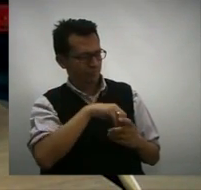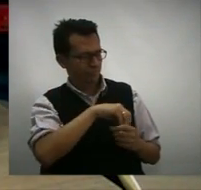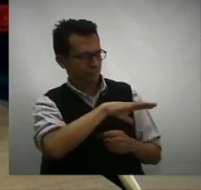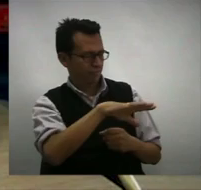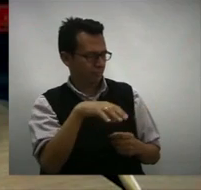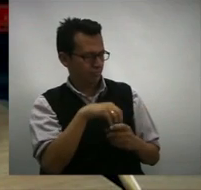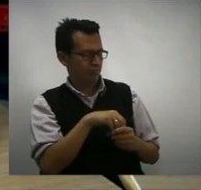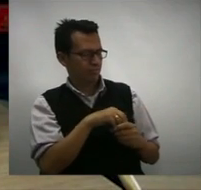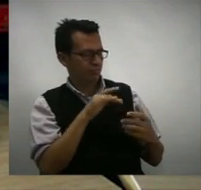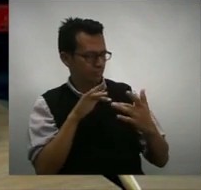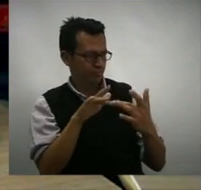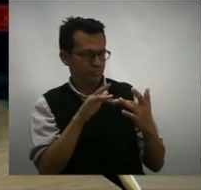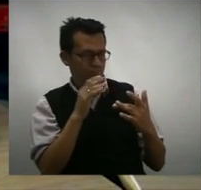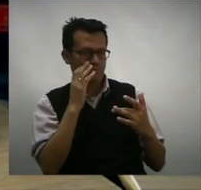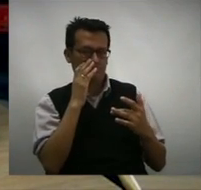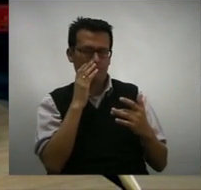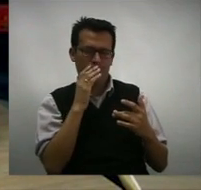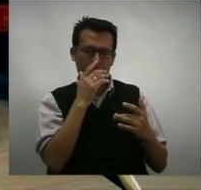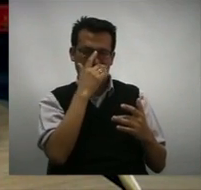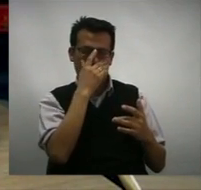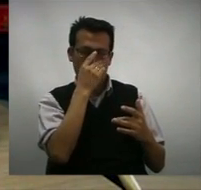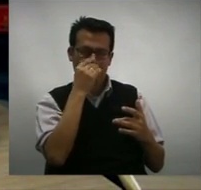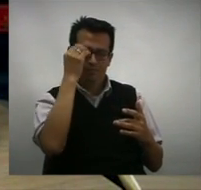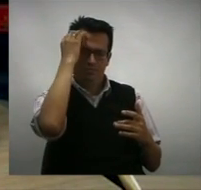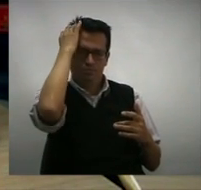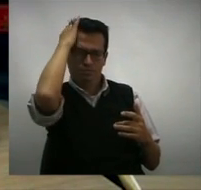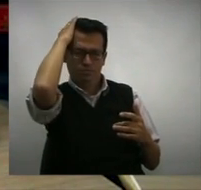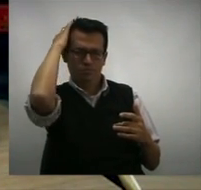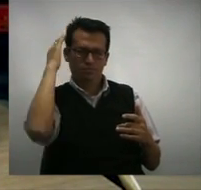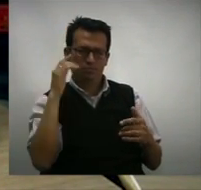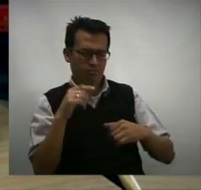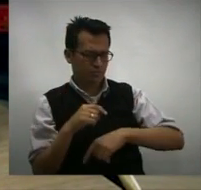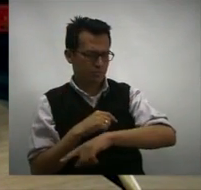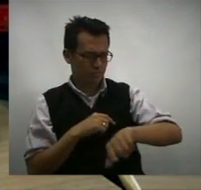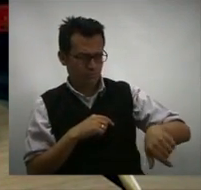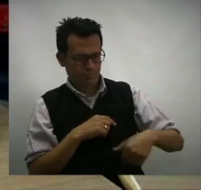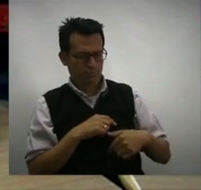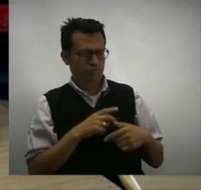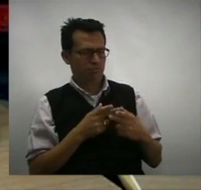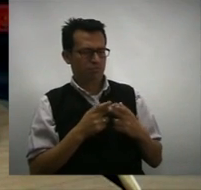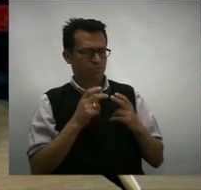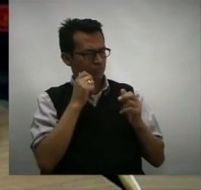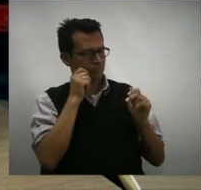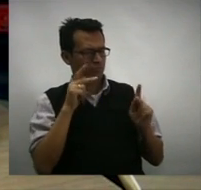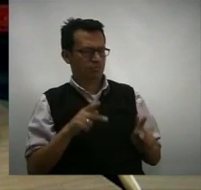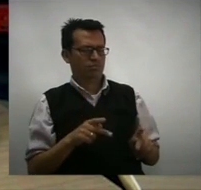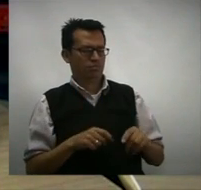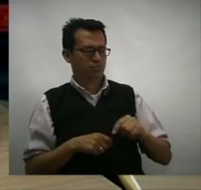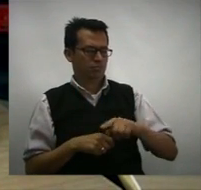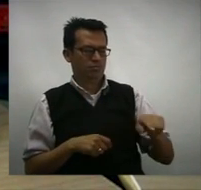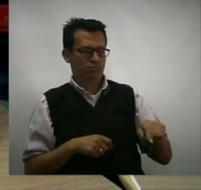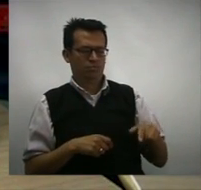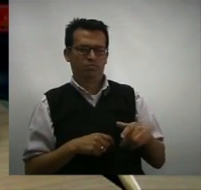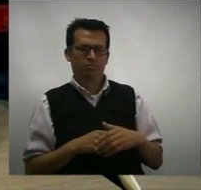orientada a la constitución de sectores tópicos relacionados con la funcionalidad interhumana, concebida en el ámbito de la